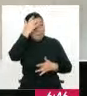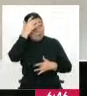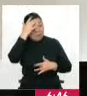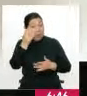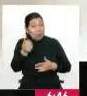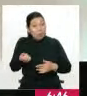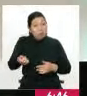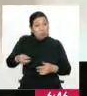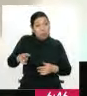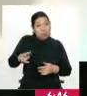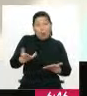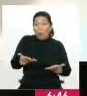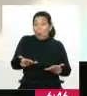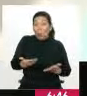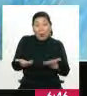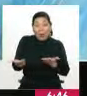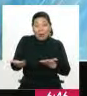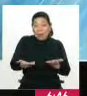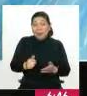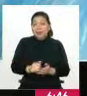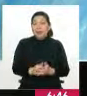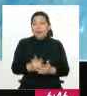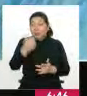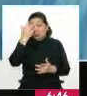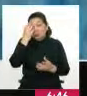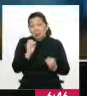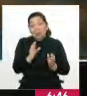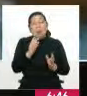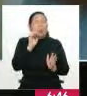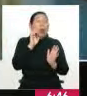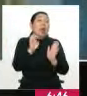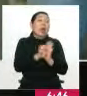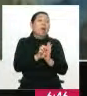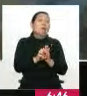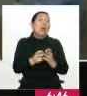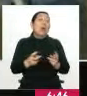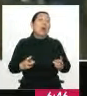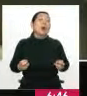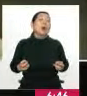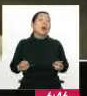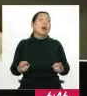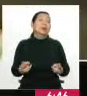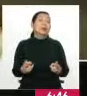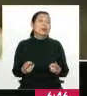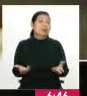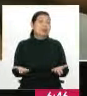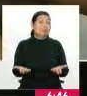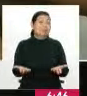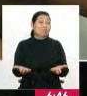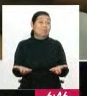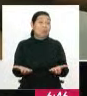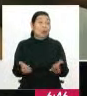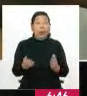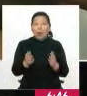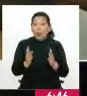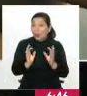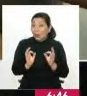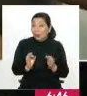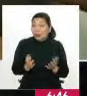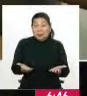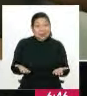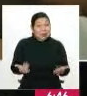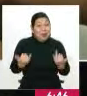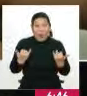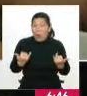van en incremento porque no han sido atendidos, ¿no? Enfermedades como el cáncer, por ejemplo, que durante la pandemia no fue atendido, casos